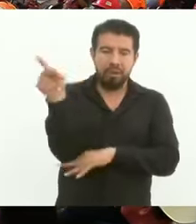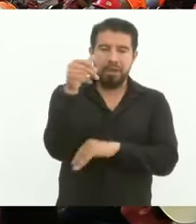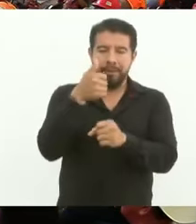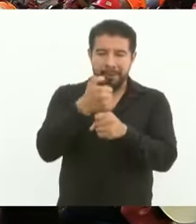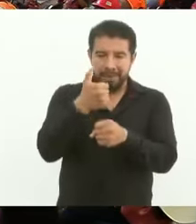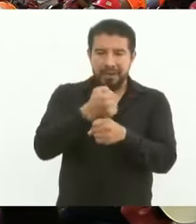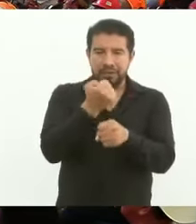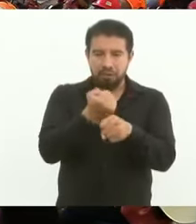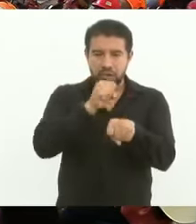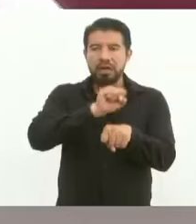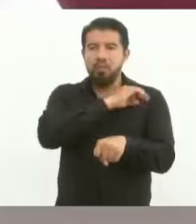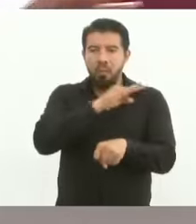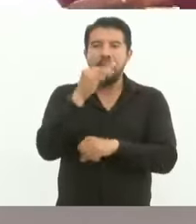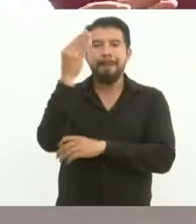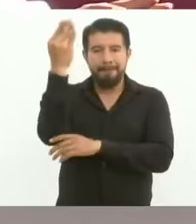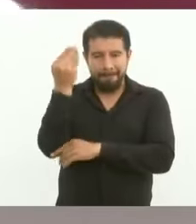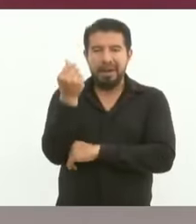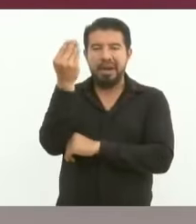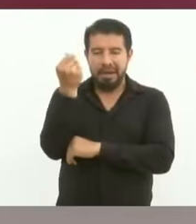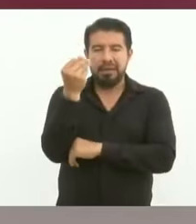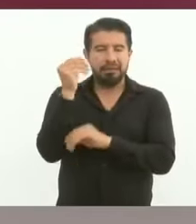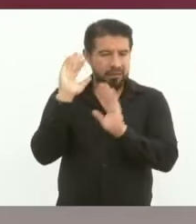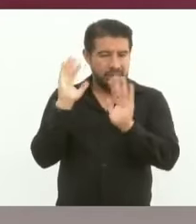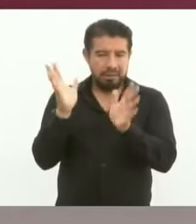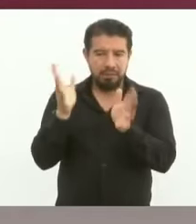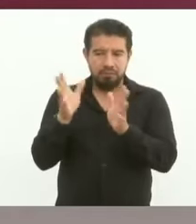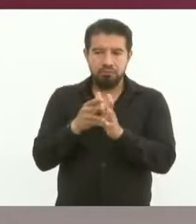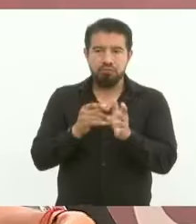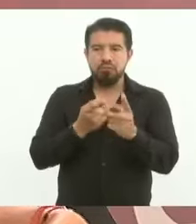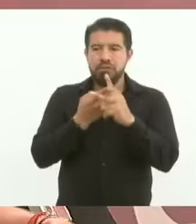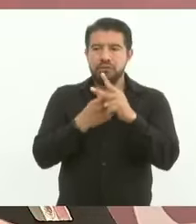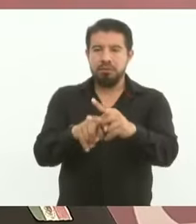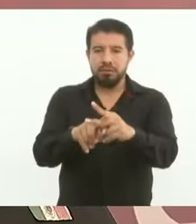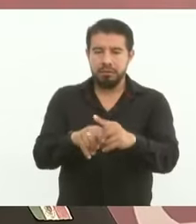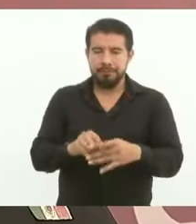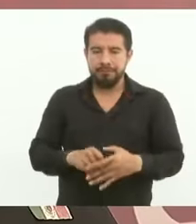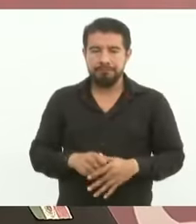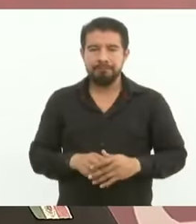y secundaria. Todos van a tener becas.